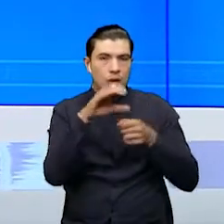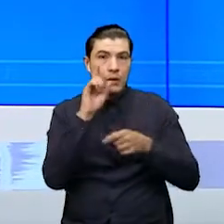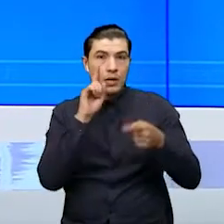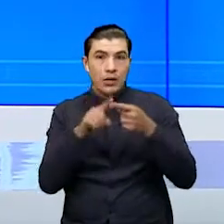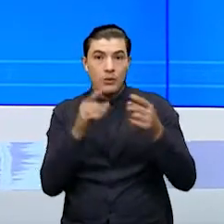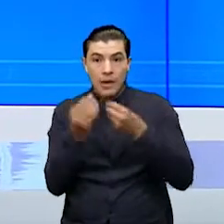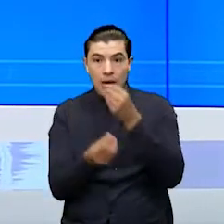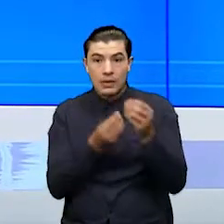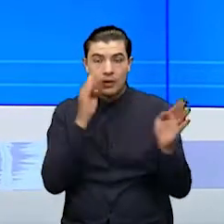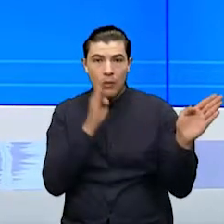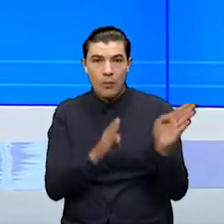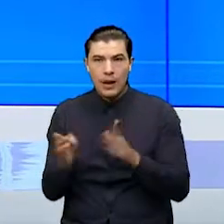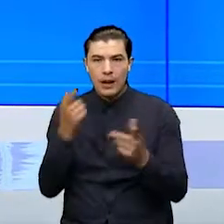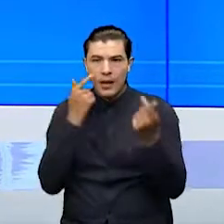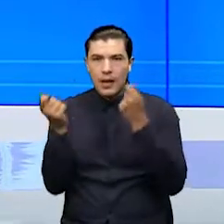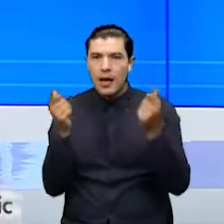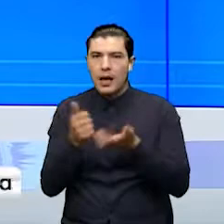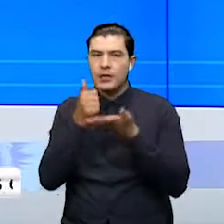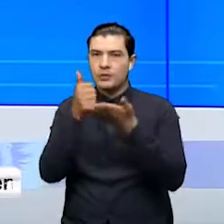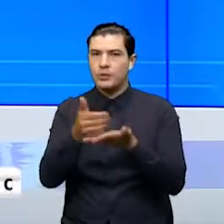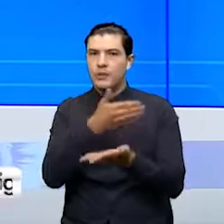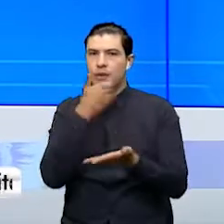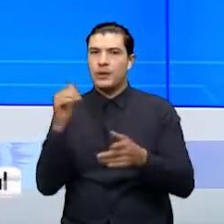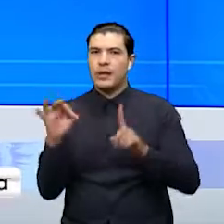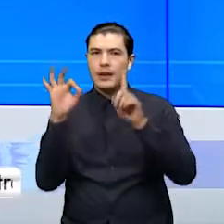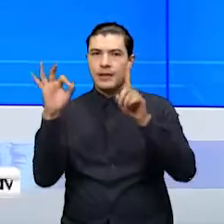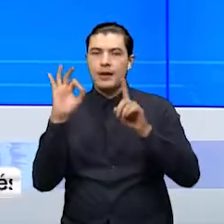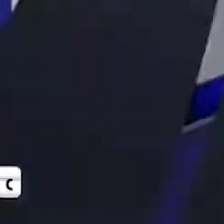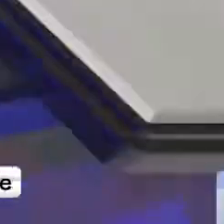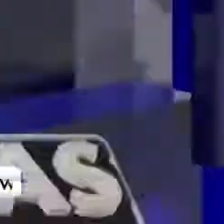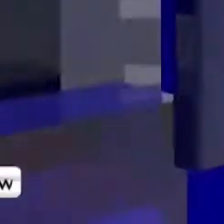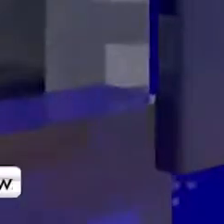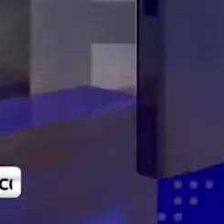estratégico que ayude a mejorar la calidad del aire